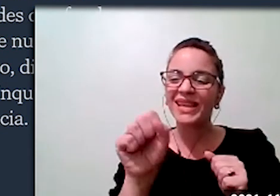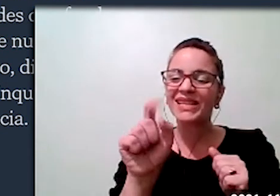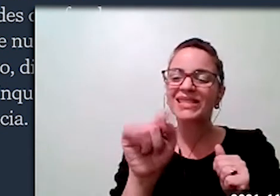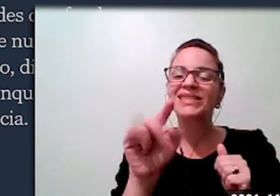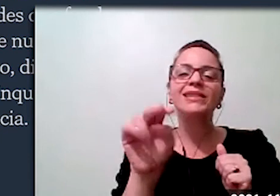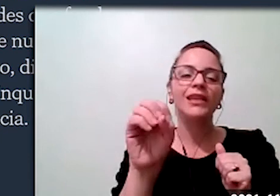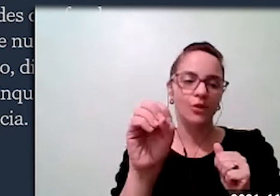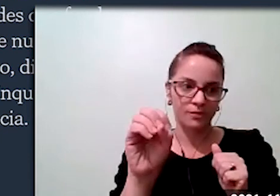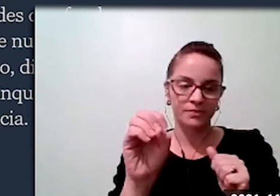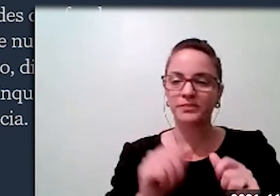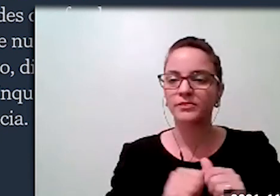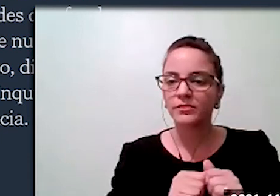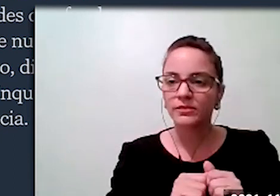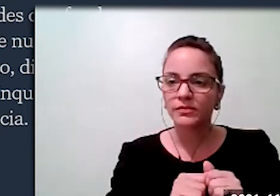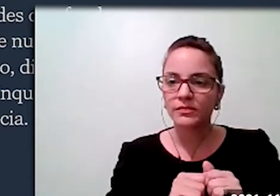anuencia.